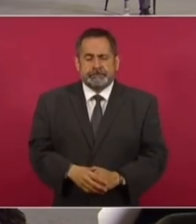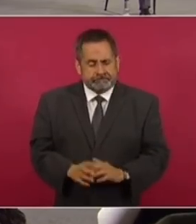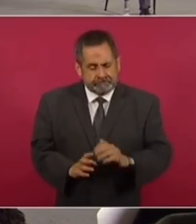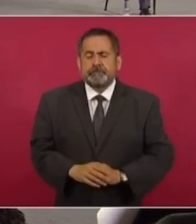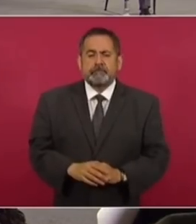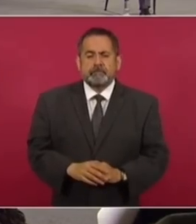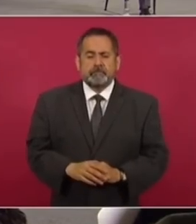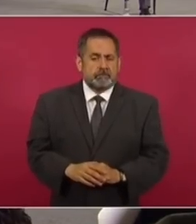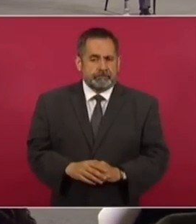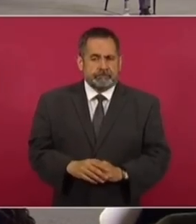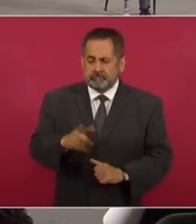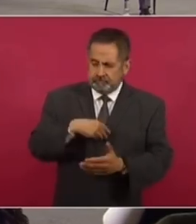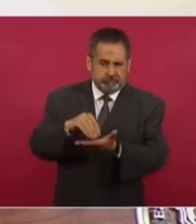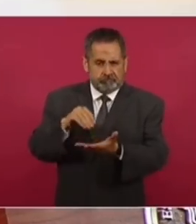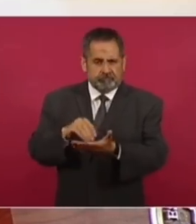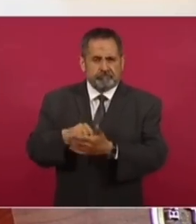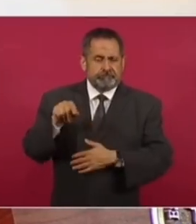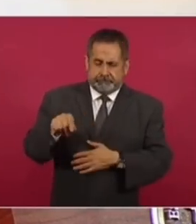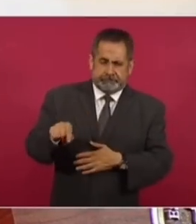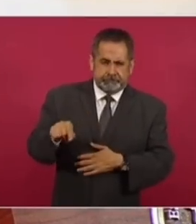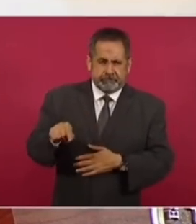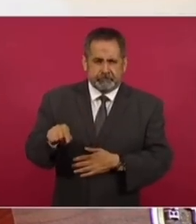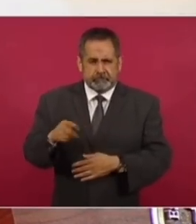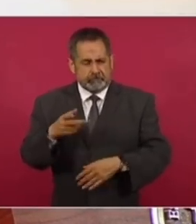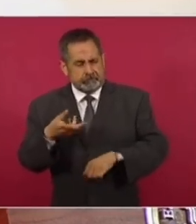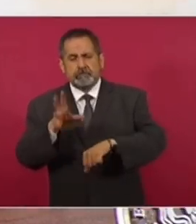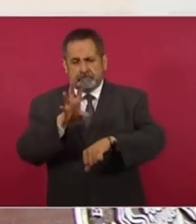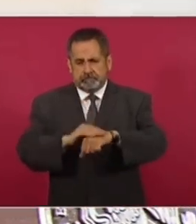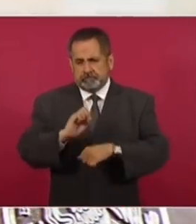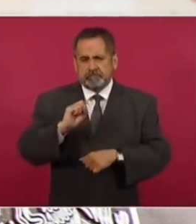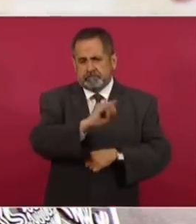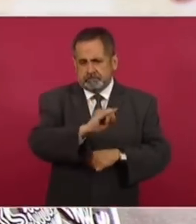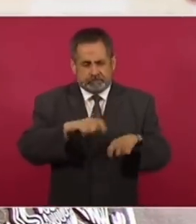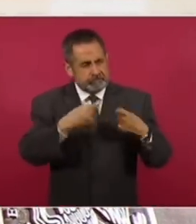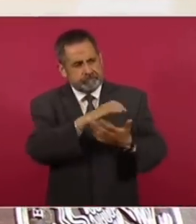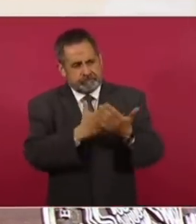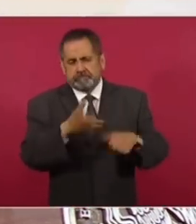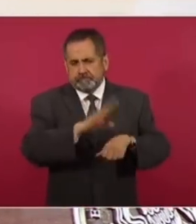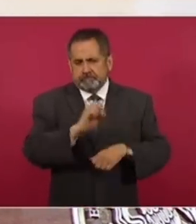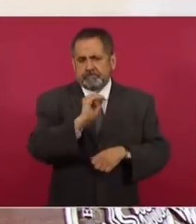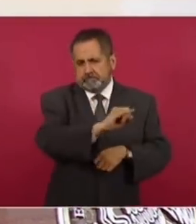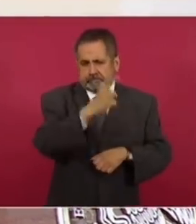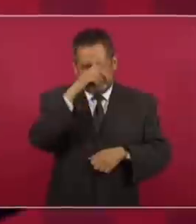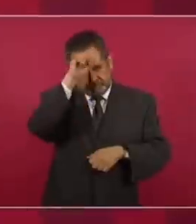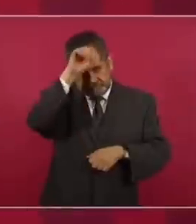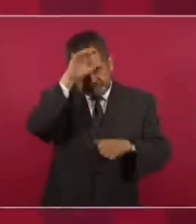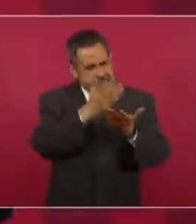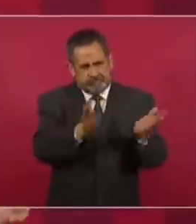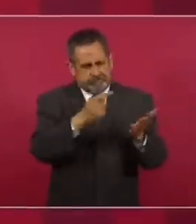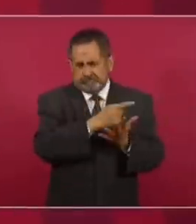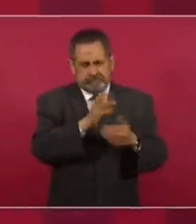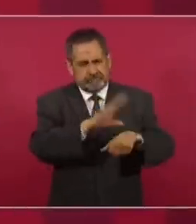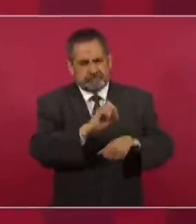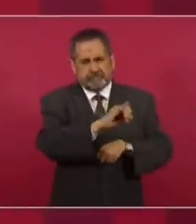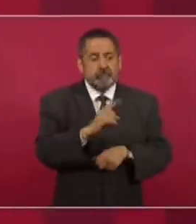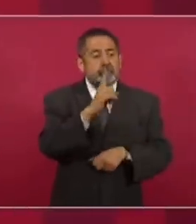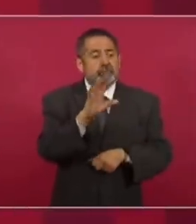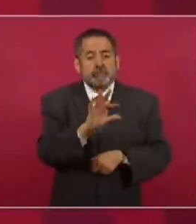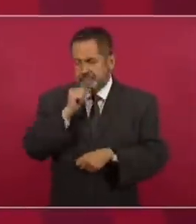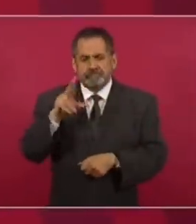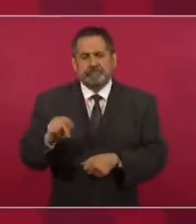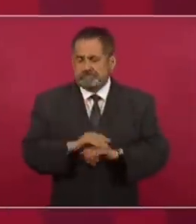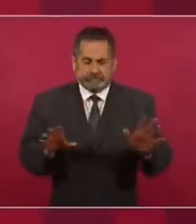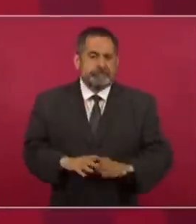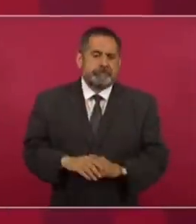continúa la autorización de concesiones para la minería sólo se reserva el